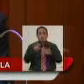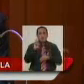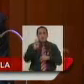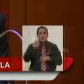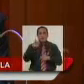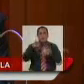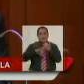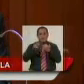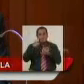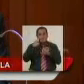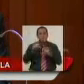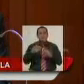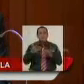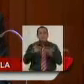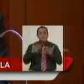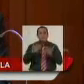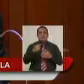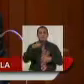y Suches de Puno.